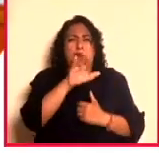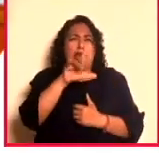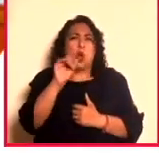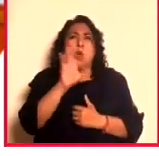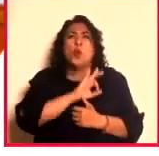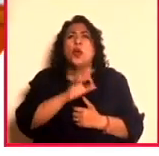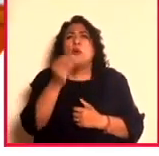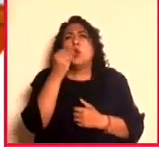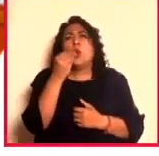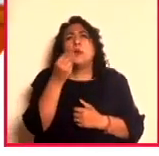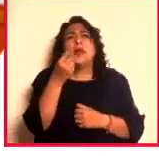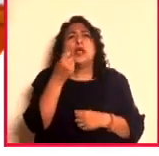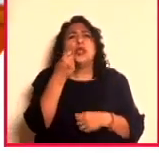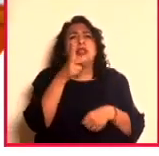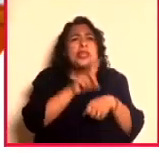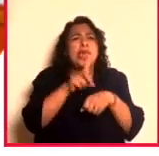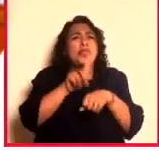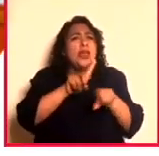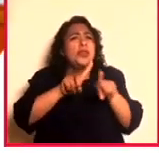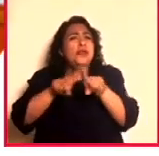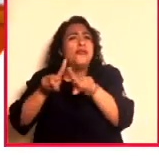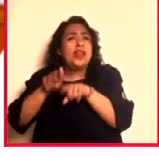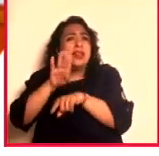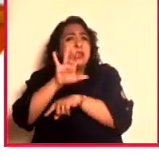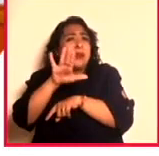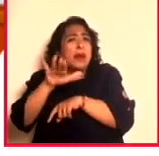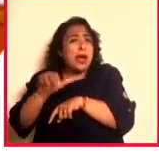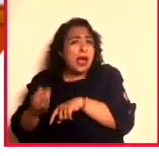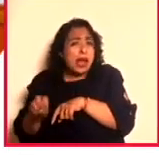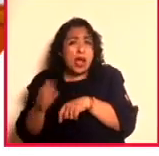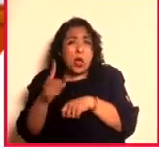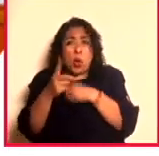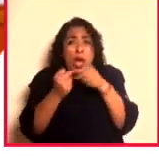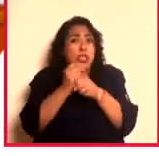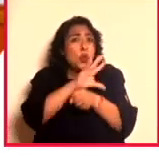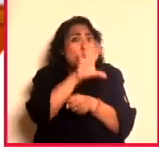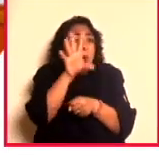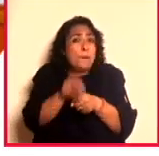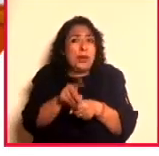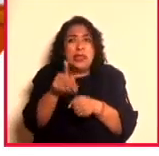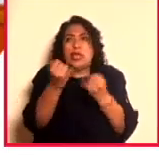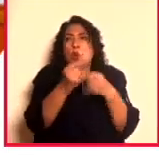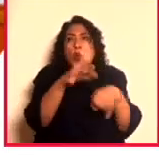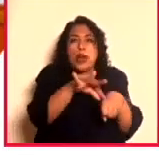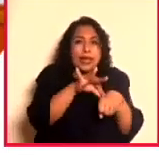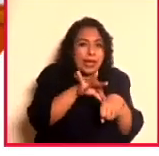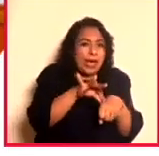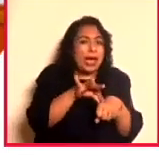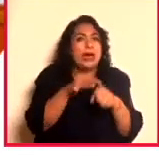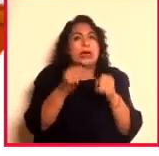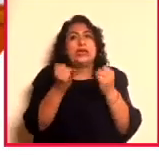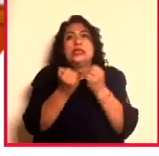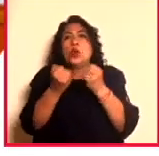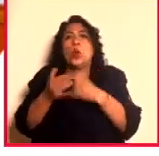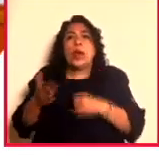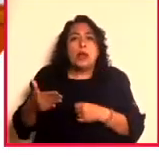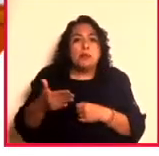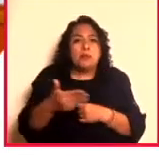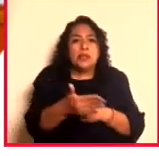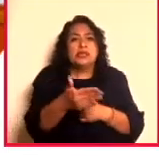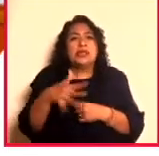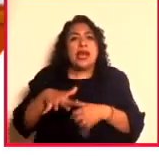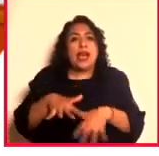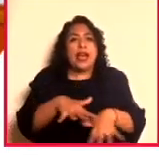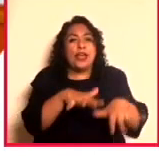receta de bacalao todos los días del año y nunca sería igual. Igual que en carnes, igual que en pescados de río. O sea, tiene